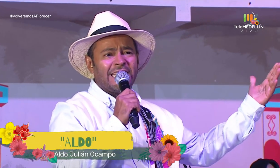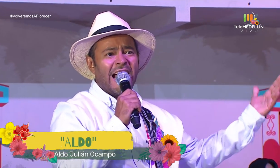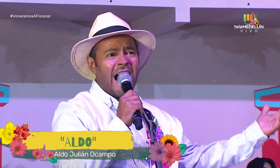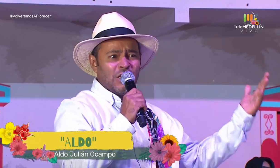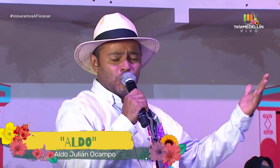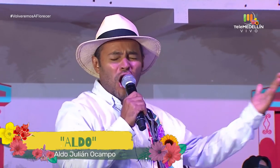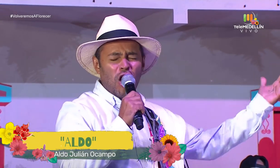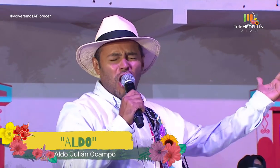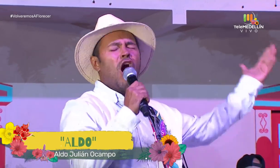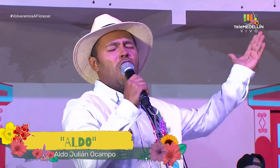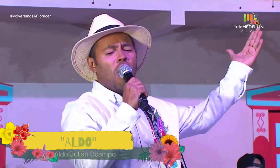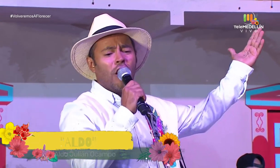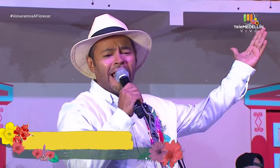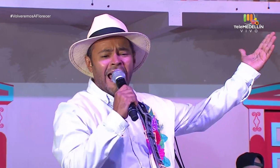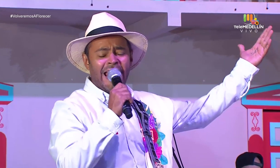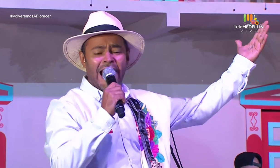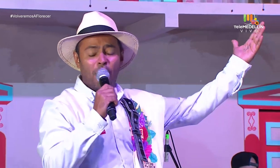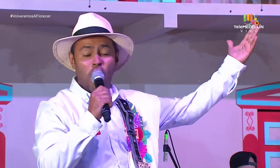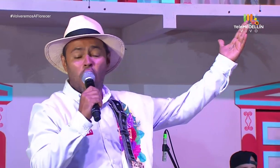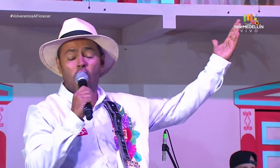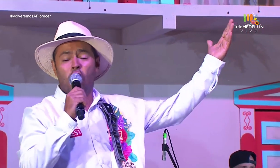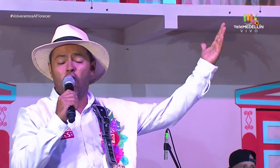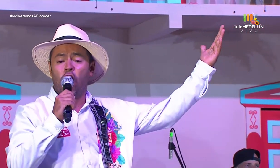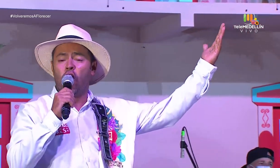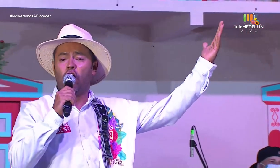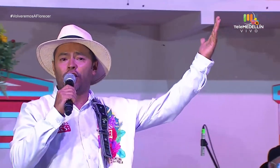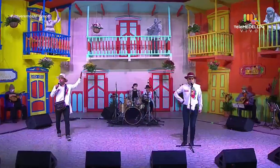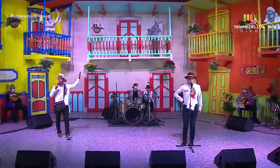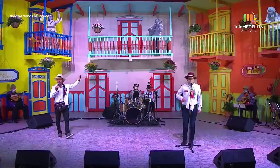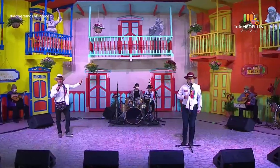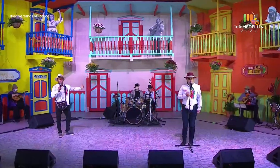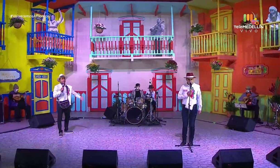de un país solo lo logra el amor